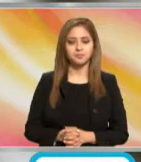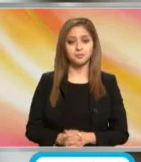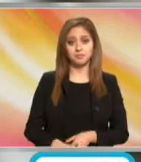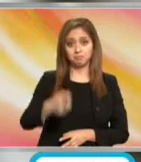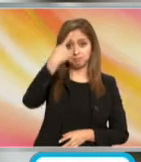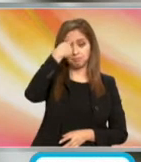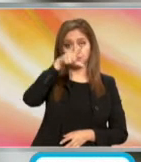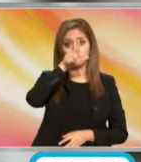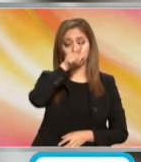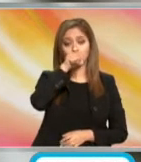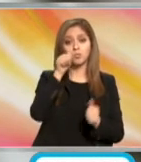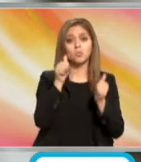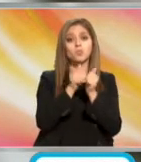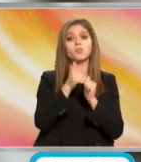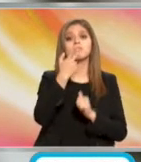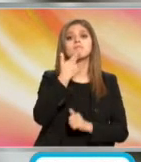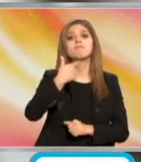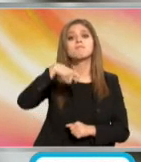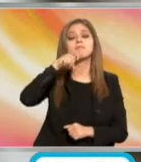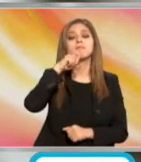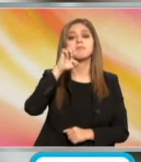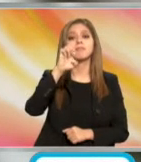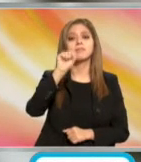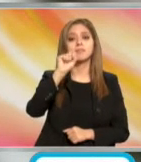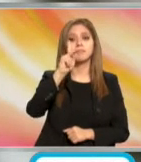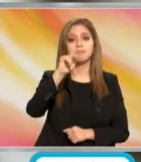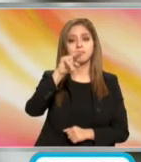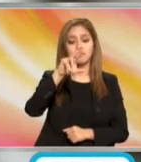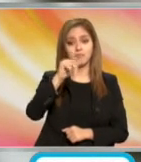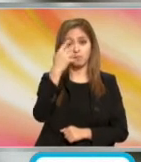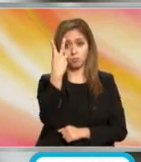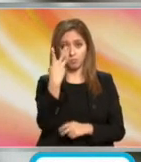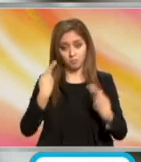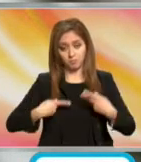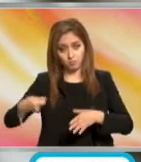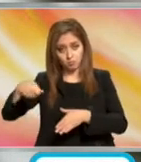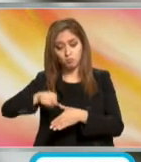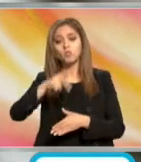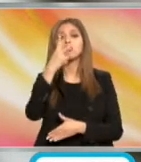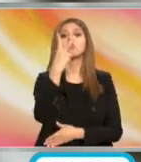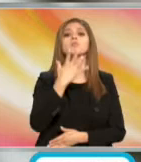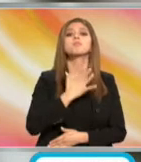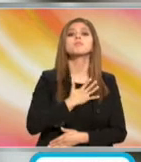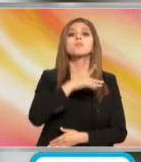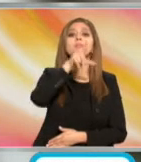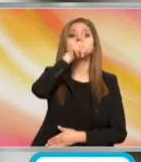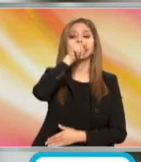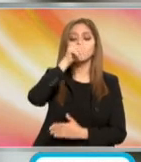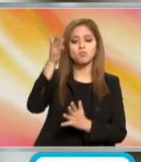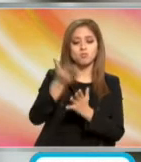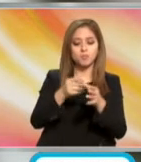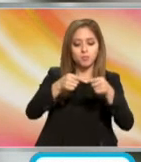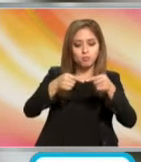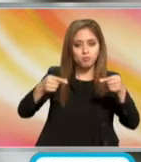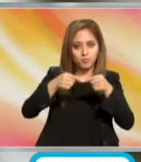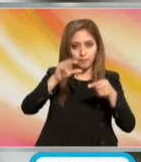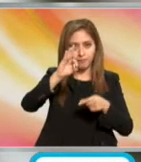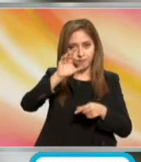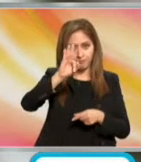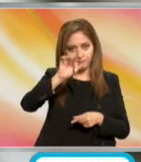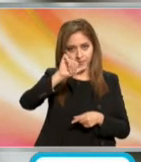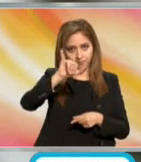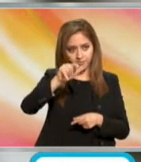Para este pollo con jitomate y espinaca, 4 porciones, necesitaremos 2 pechugas de pollo cortadas en fajitas,